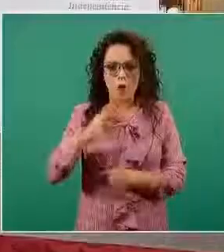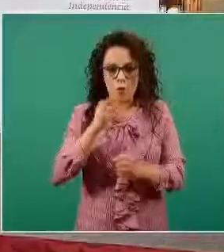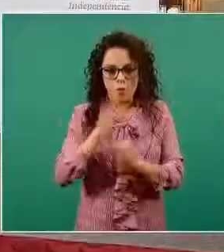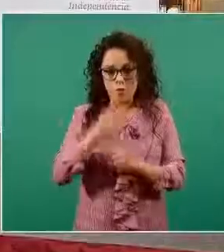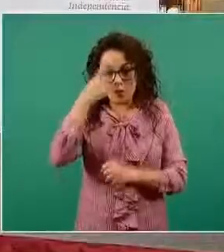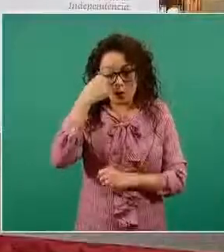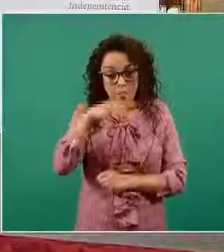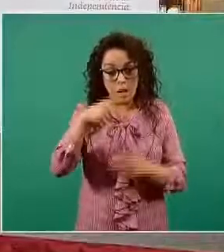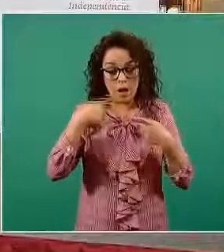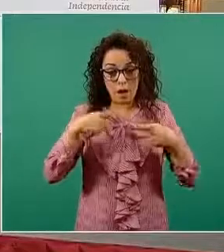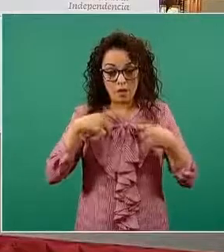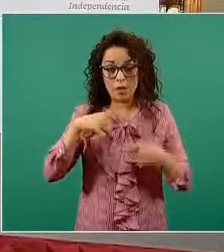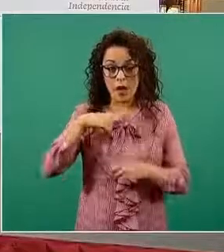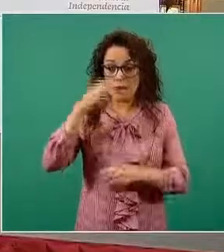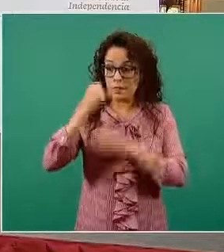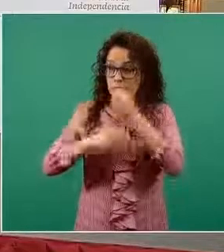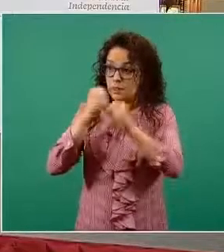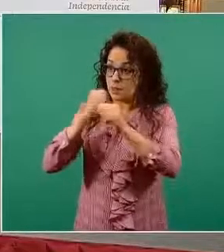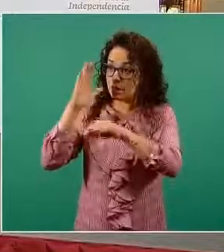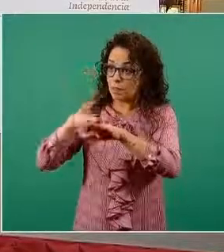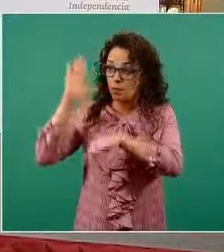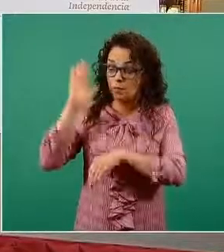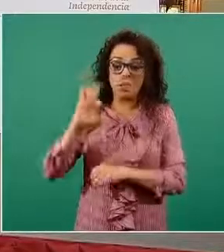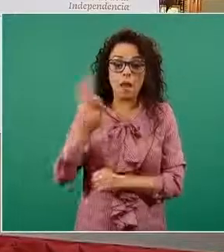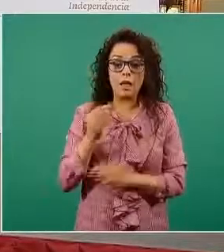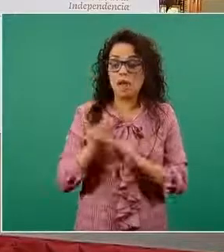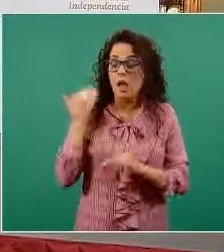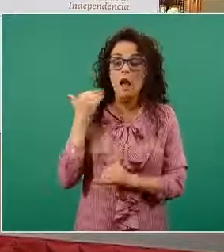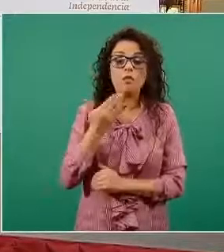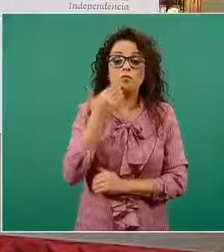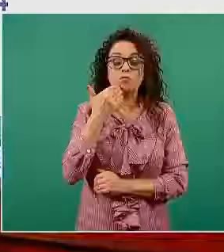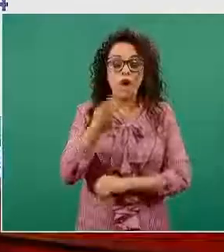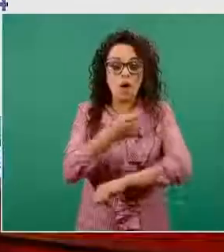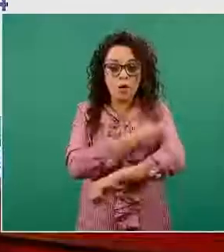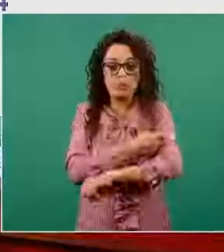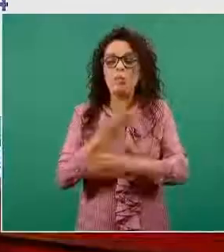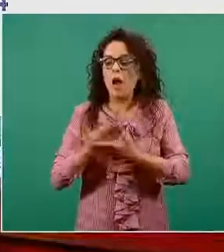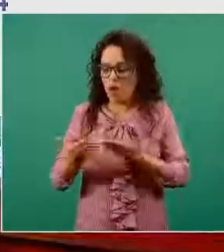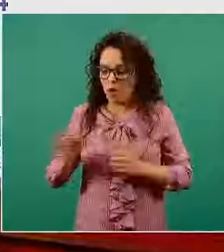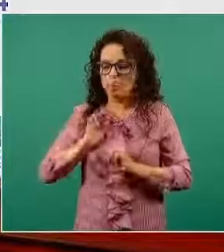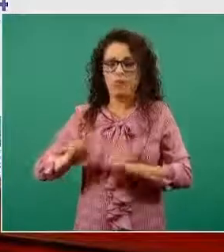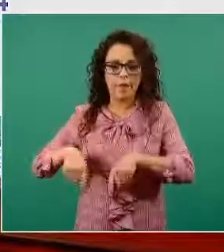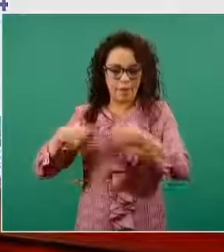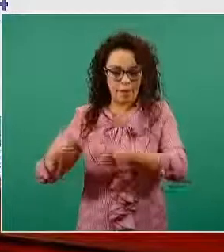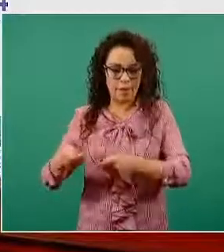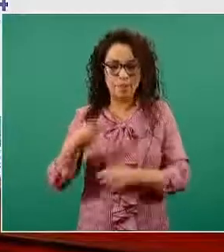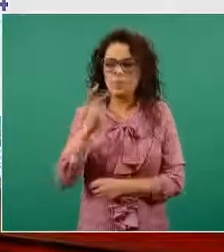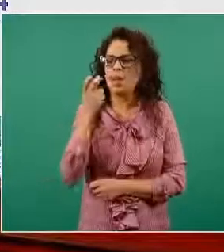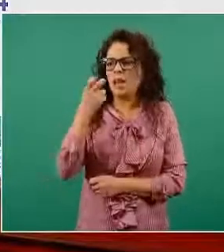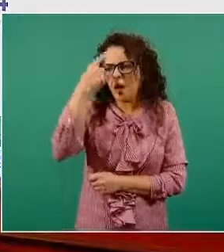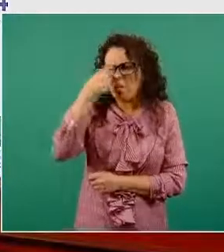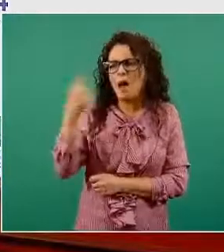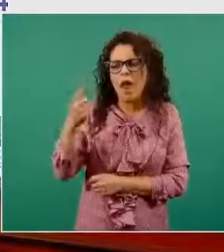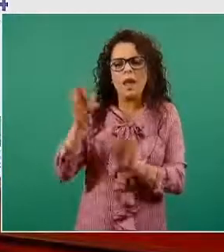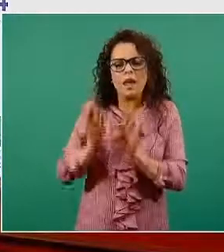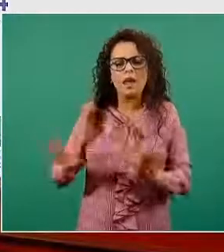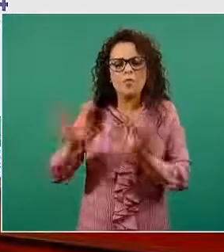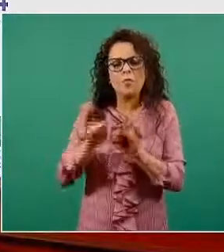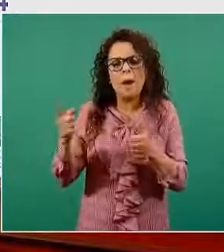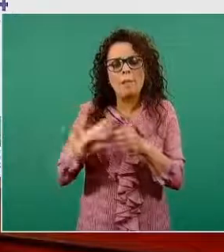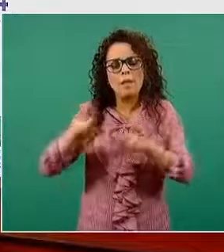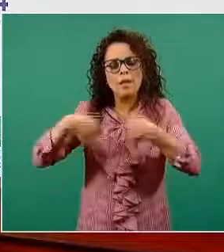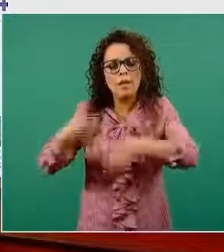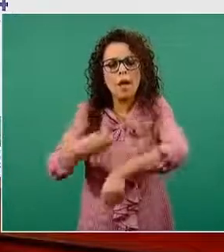o más, ahí el objetivo fue reducir la mortalidad en esta población, independientemente de